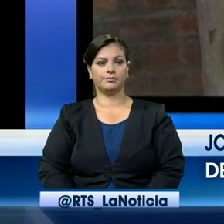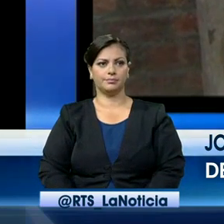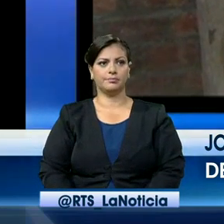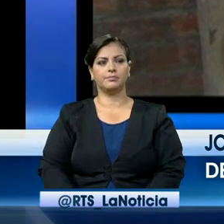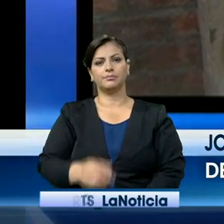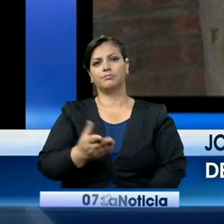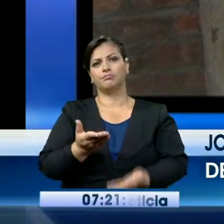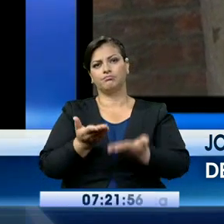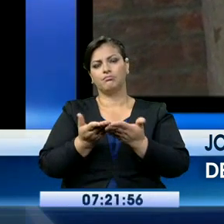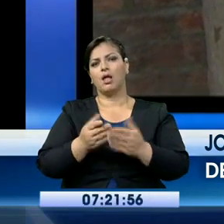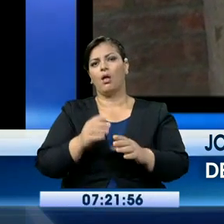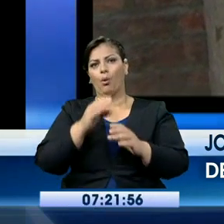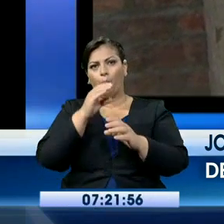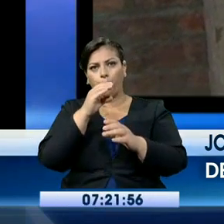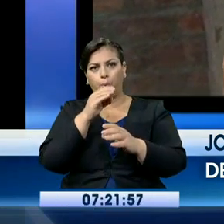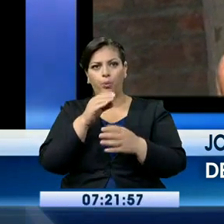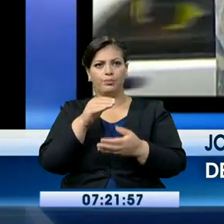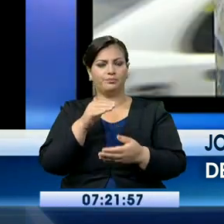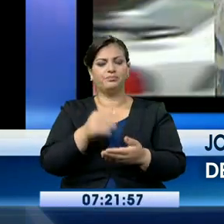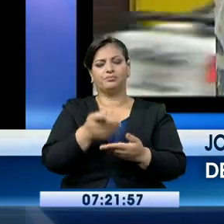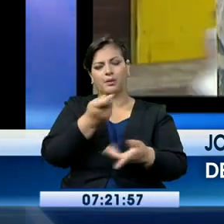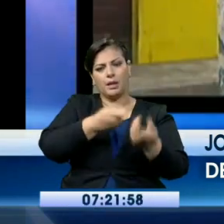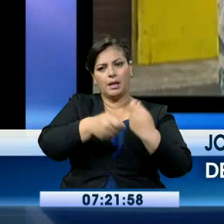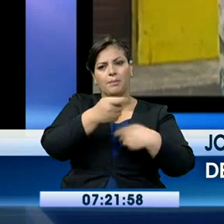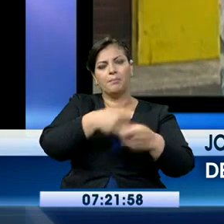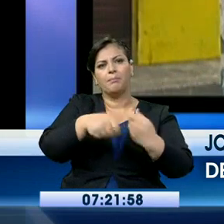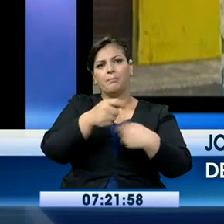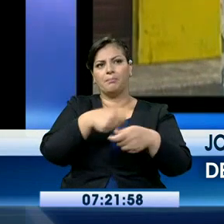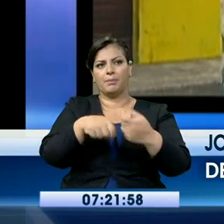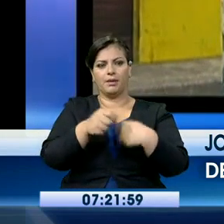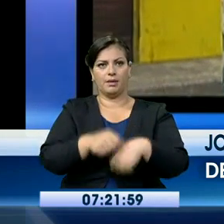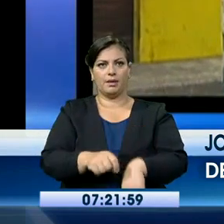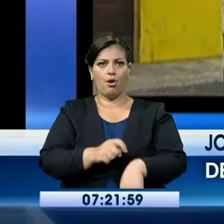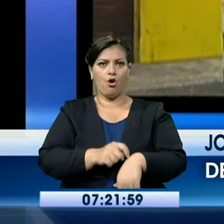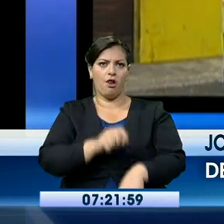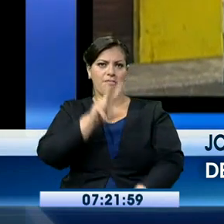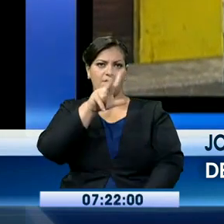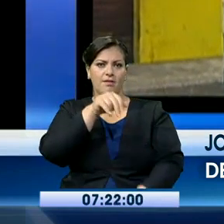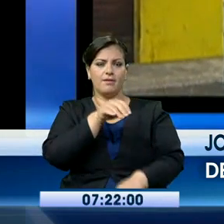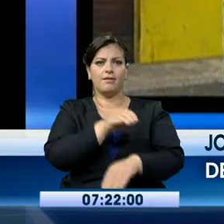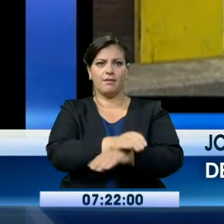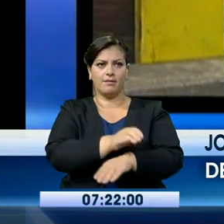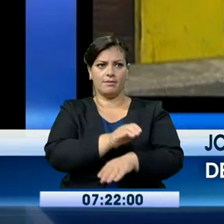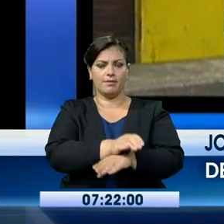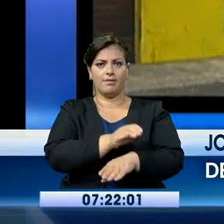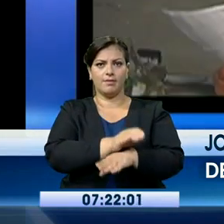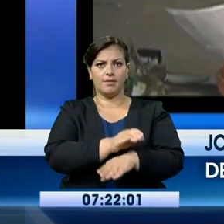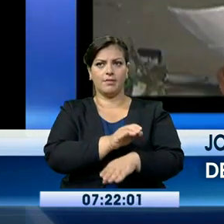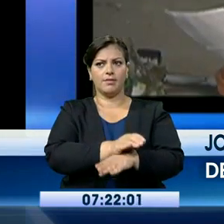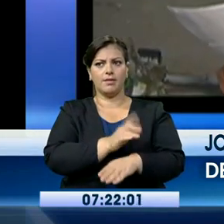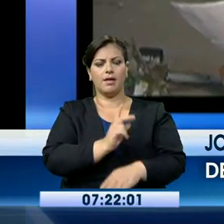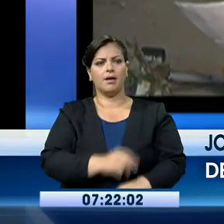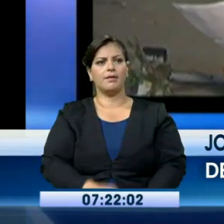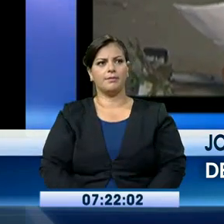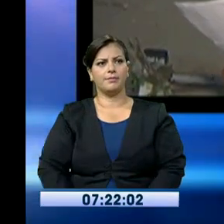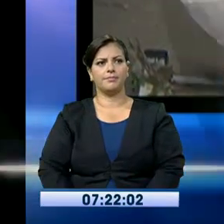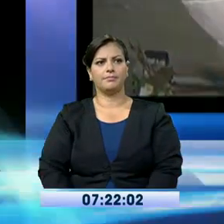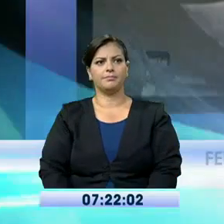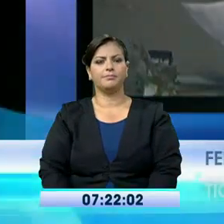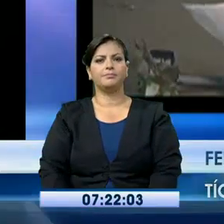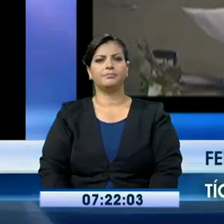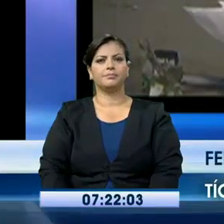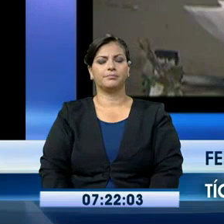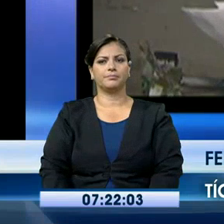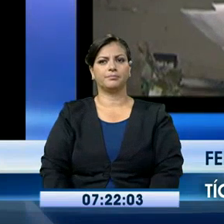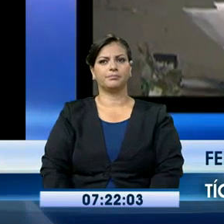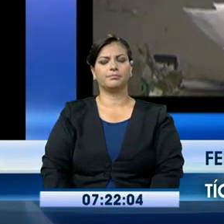vender unas fundas. Entonces, él salió a las 2 de la tarde de allá de la perimetral. Y lo que yo